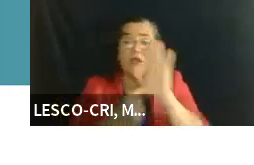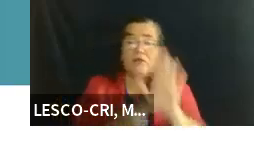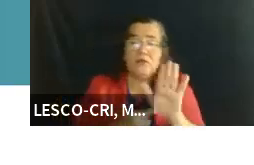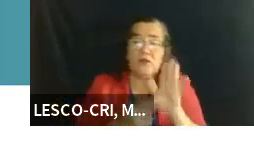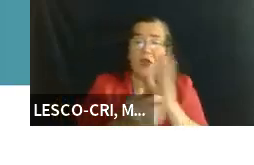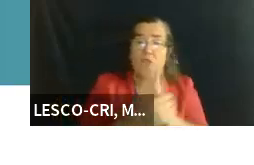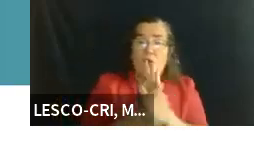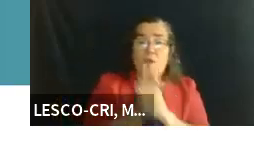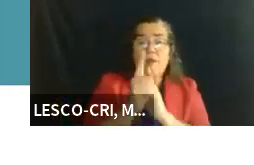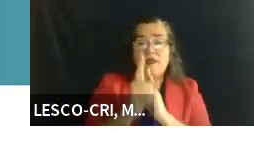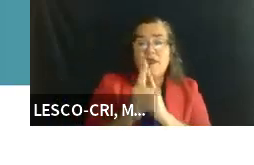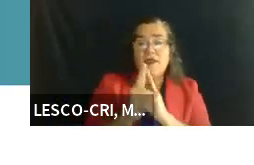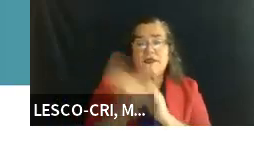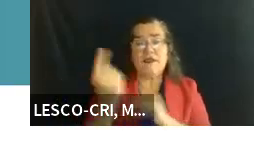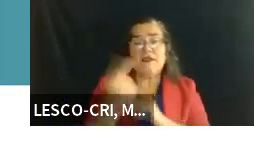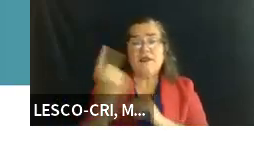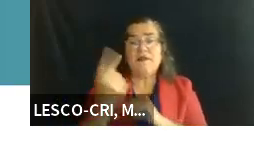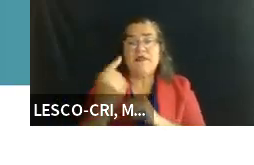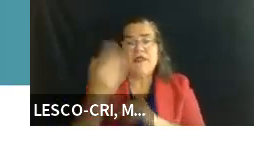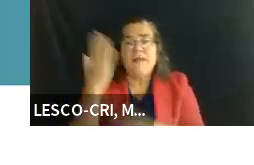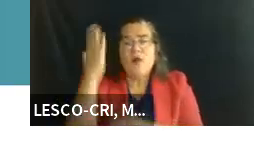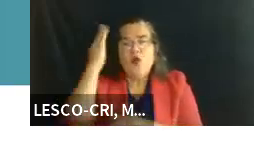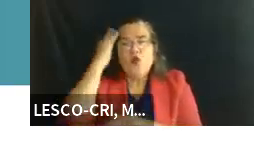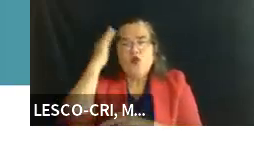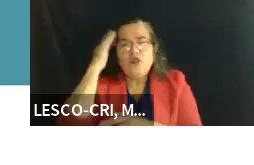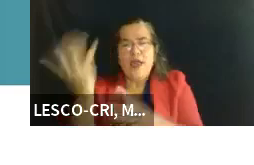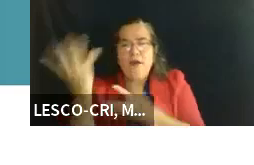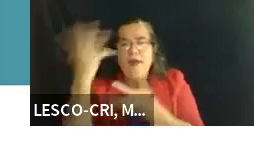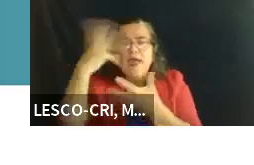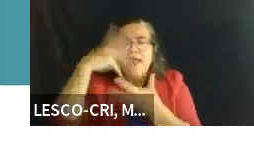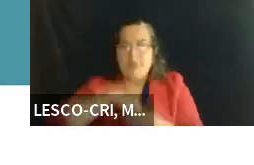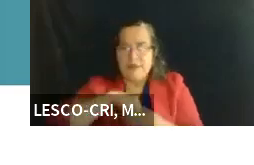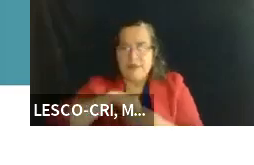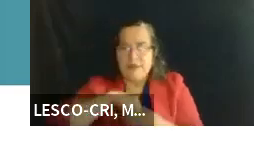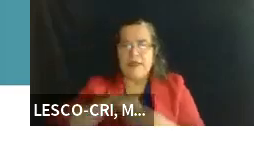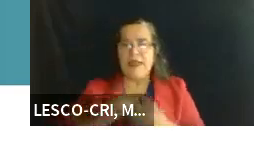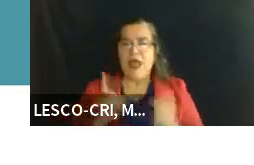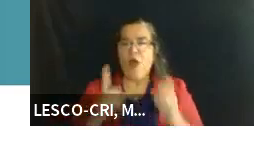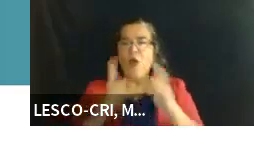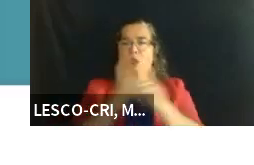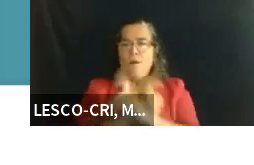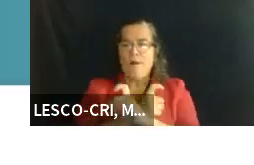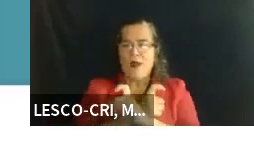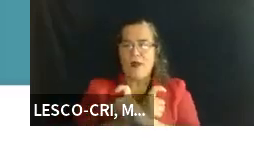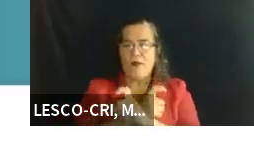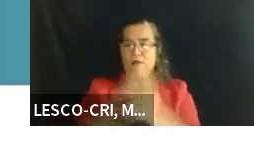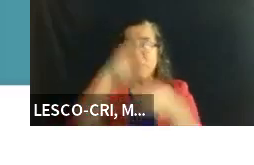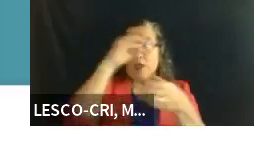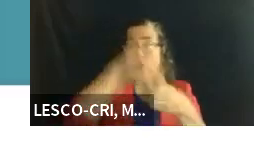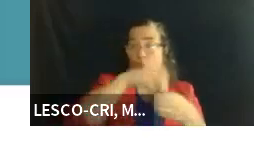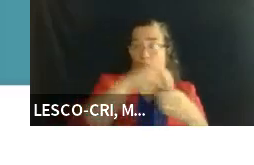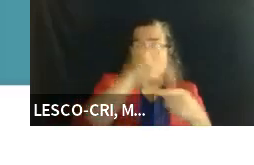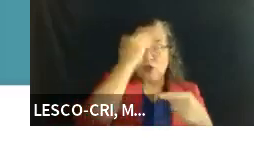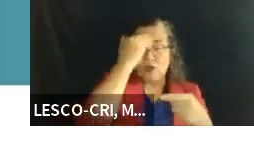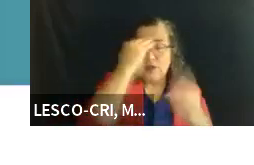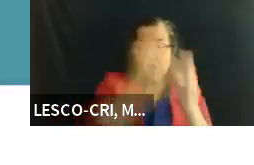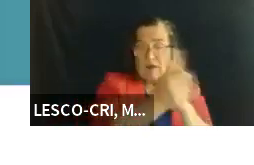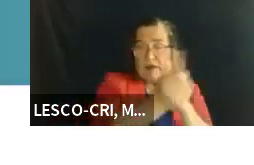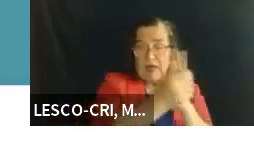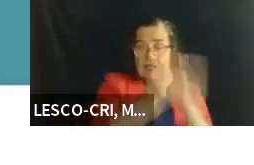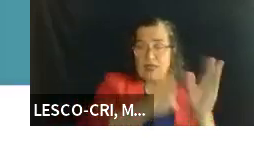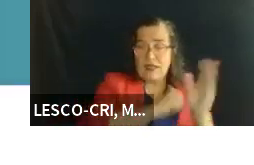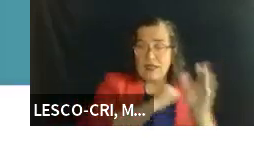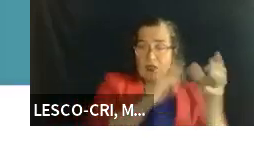competencia siempre conlleva un saber integrado y complejo. O sea, incluye conocimientos, habilidades y actitudes, pero no